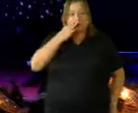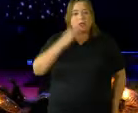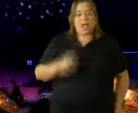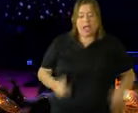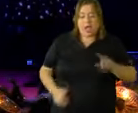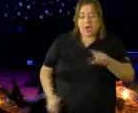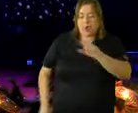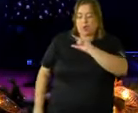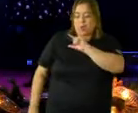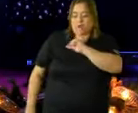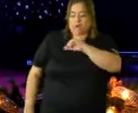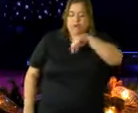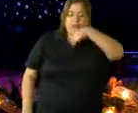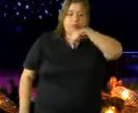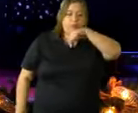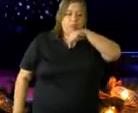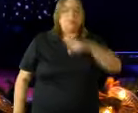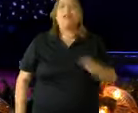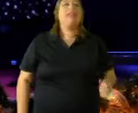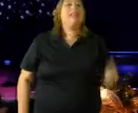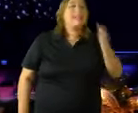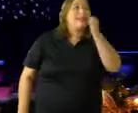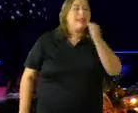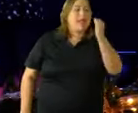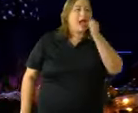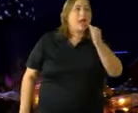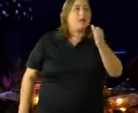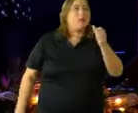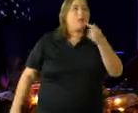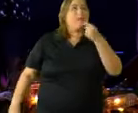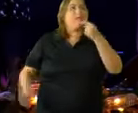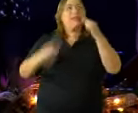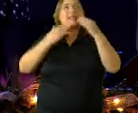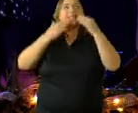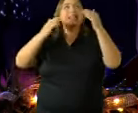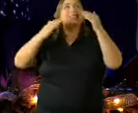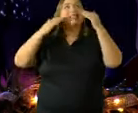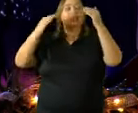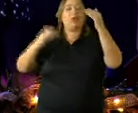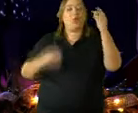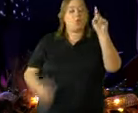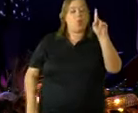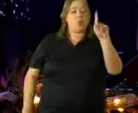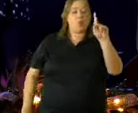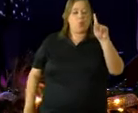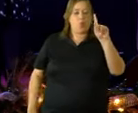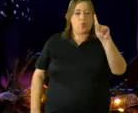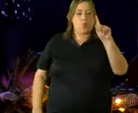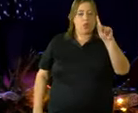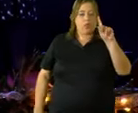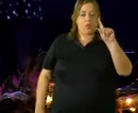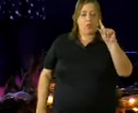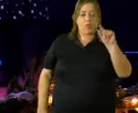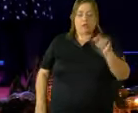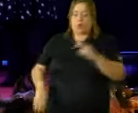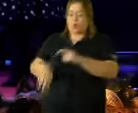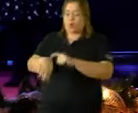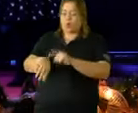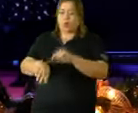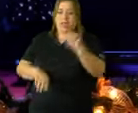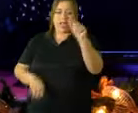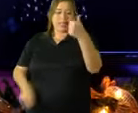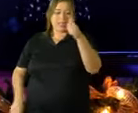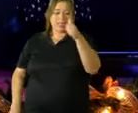gracias. Para nosotros todos los días son acciones de gracias. Pero aprovechando el jueves, tenemos a las 10, por favor